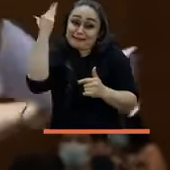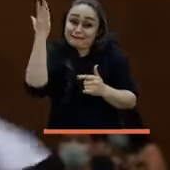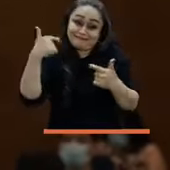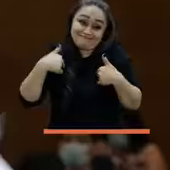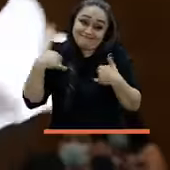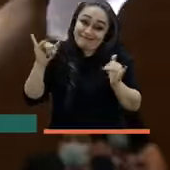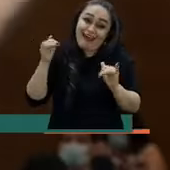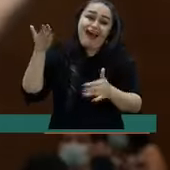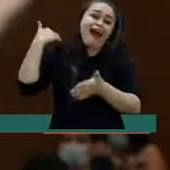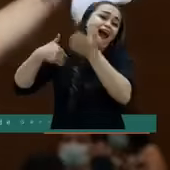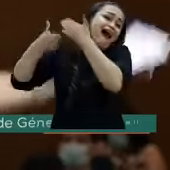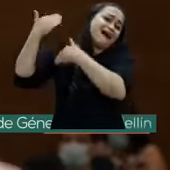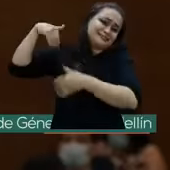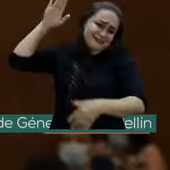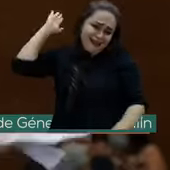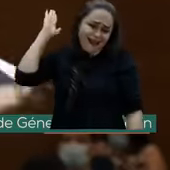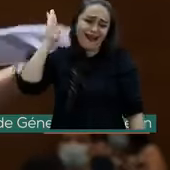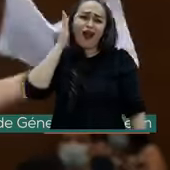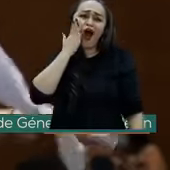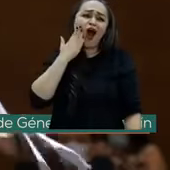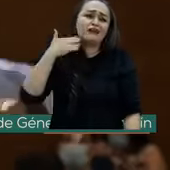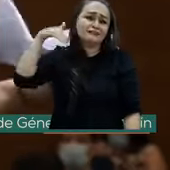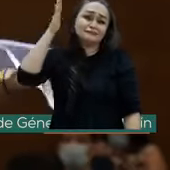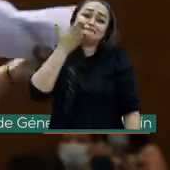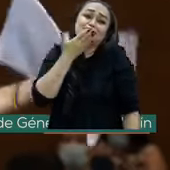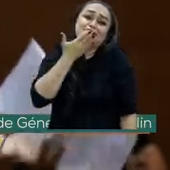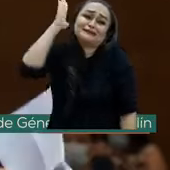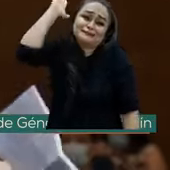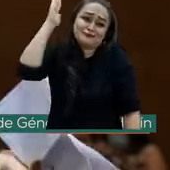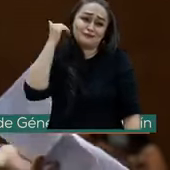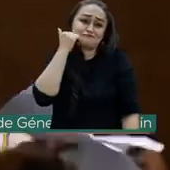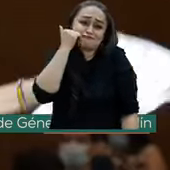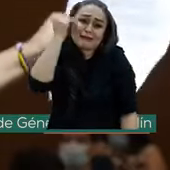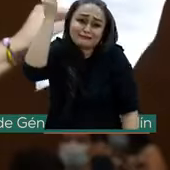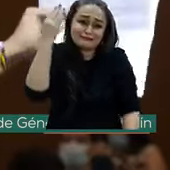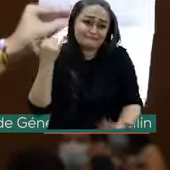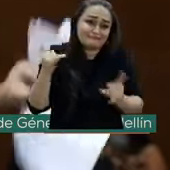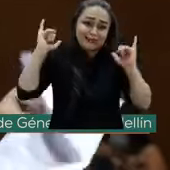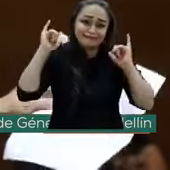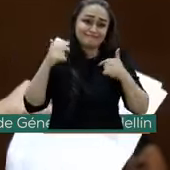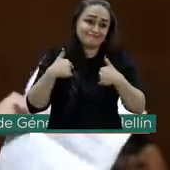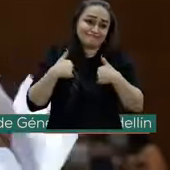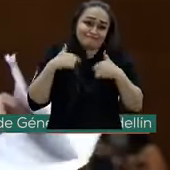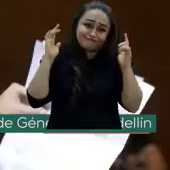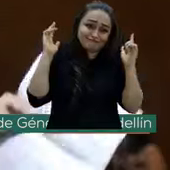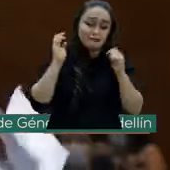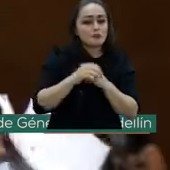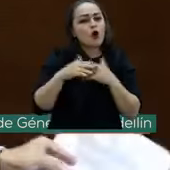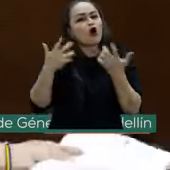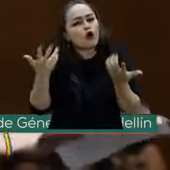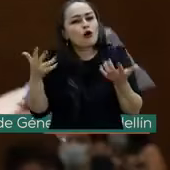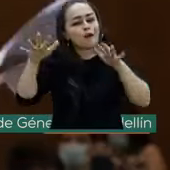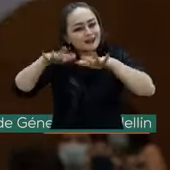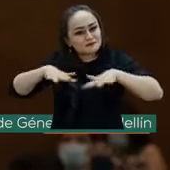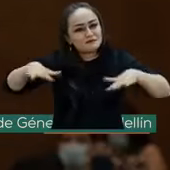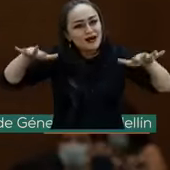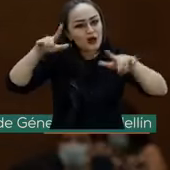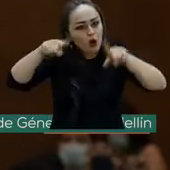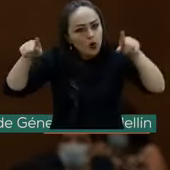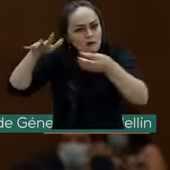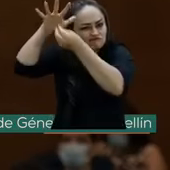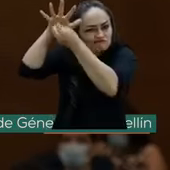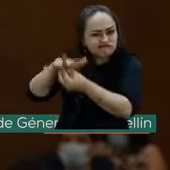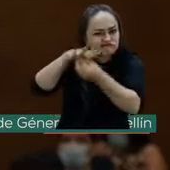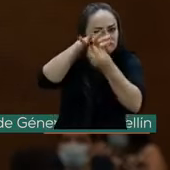alguna vez en la vida pero que también vivir esas experiencias de como los espacios pueden discriminar o no y aquí en